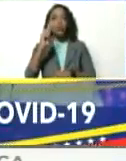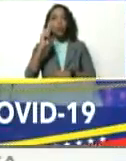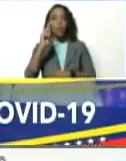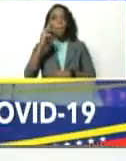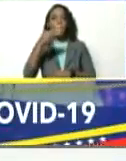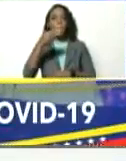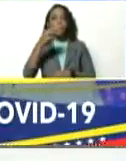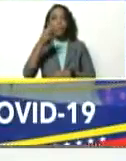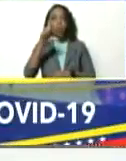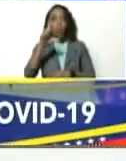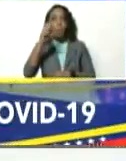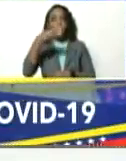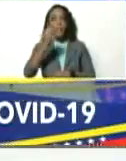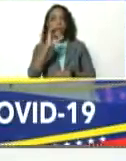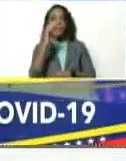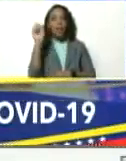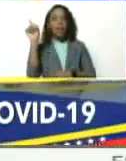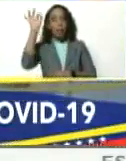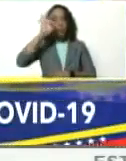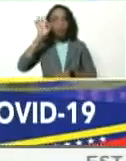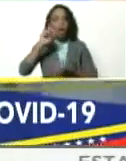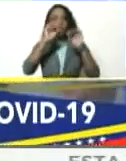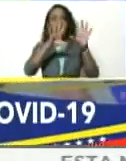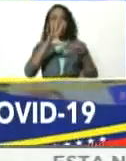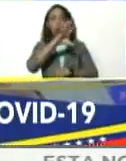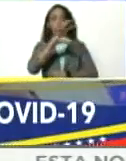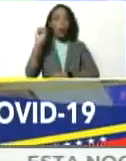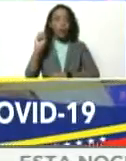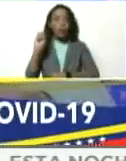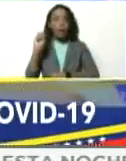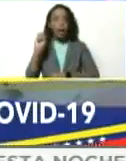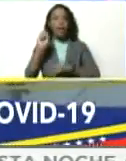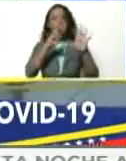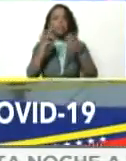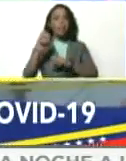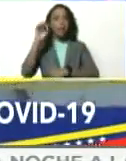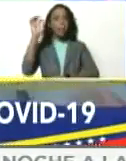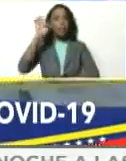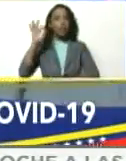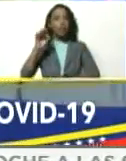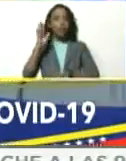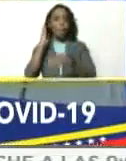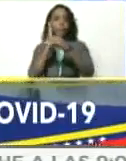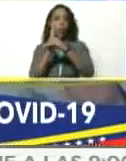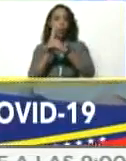un porcentaje de 50-70% que corta el coronavirus.